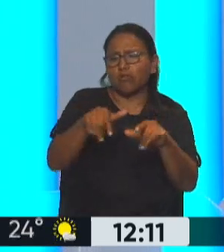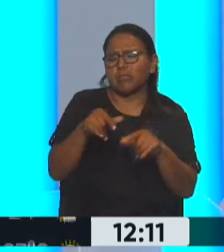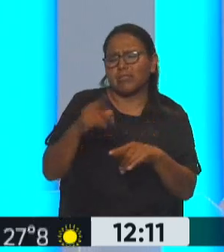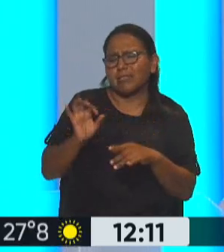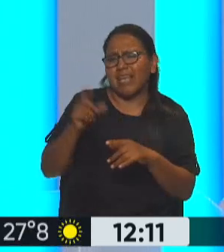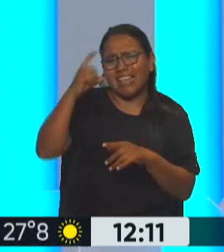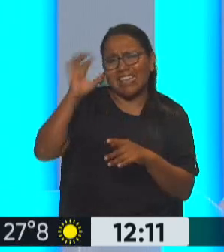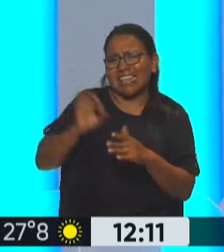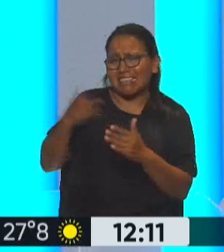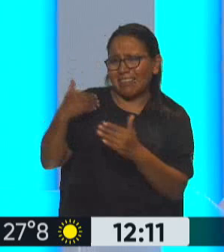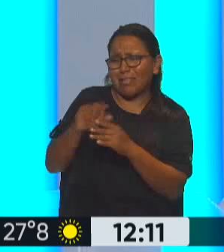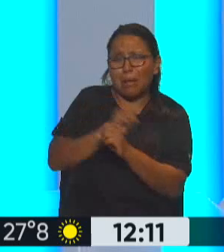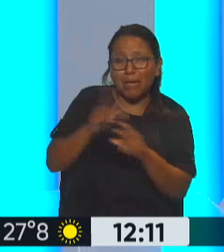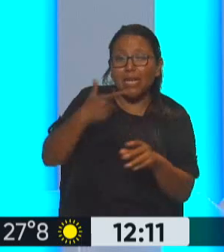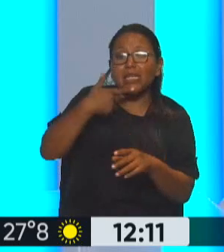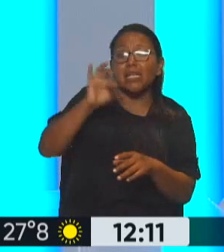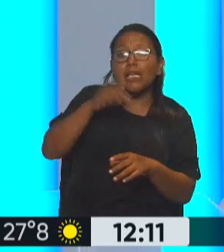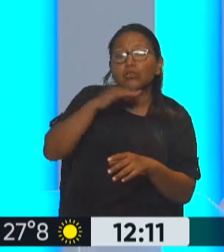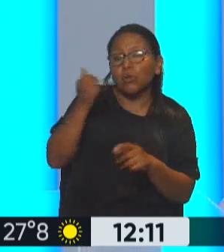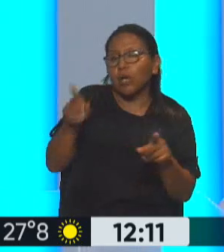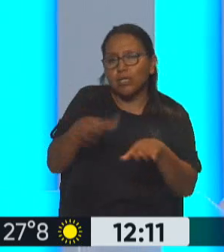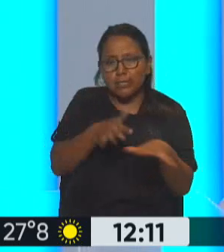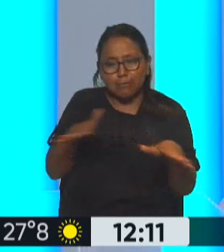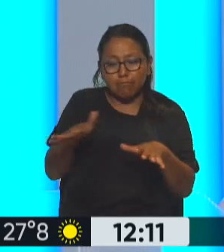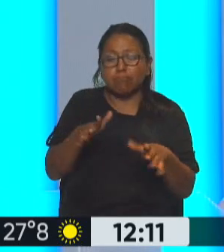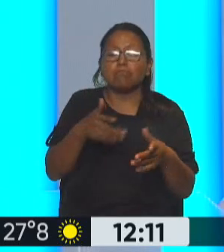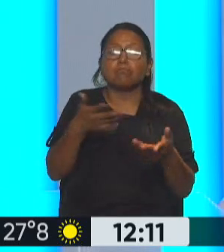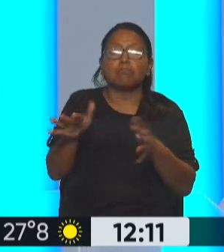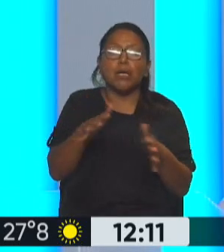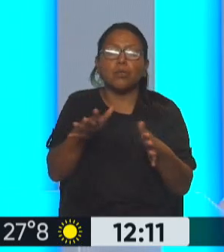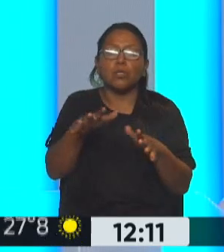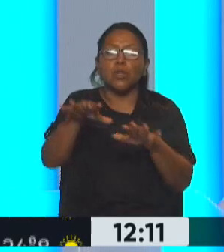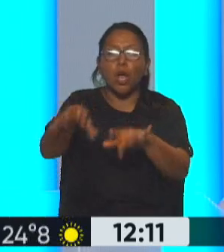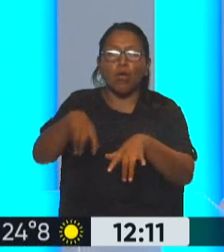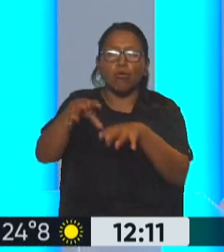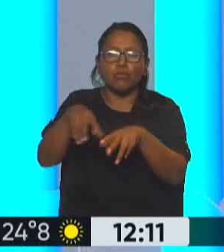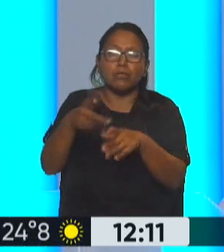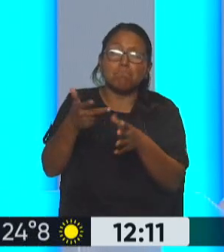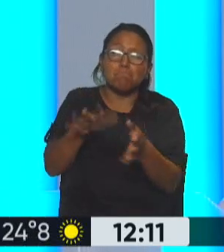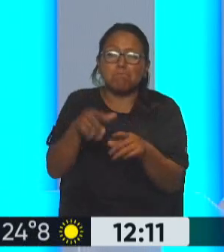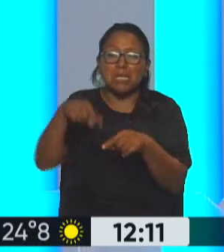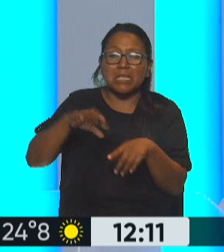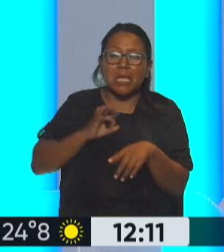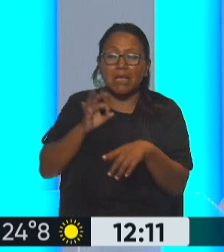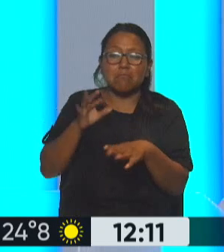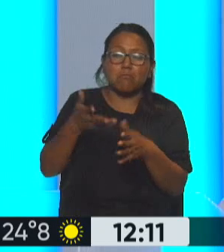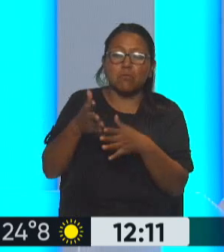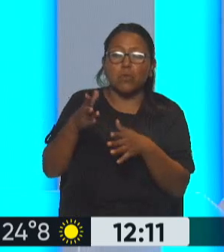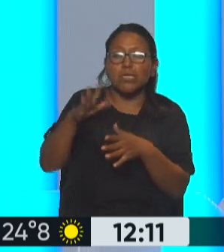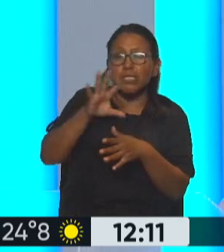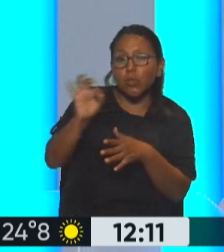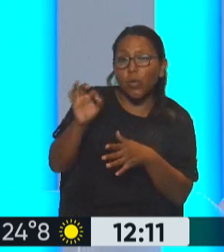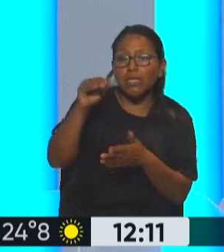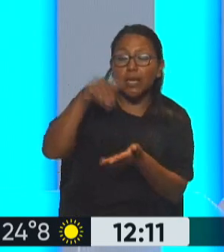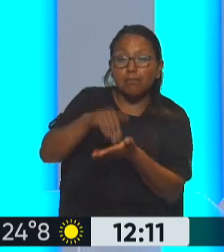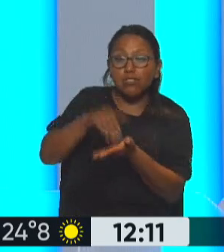década y la cosecha de soja le anda más o menos cerca. De una estimación de una cosecha que tendría que haber estado este año en el orden de los 50 millones